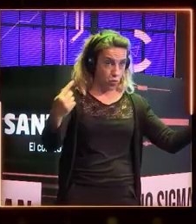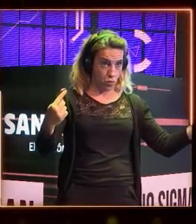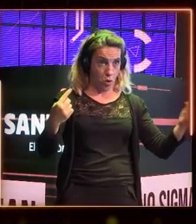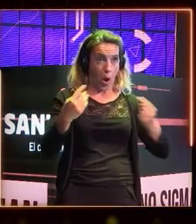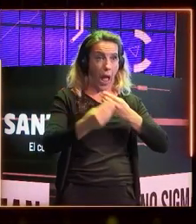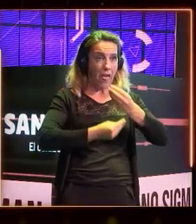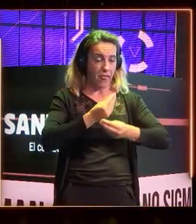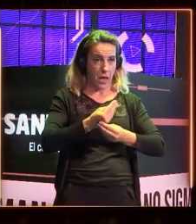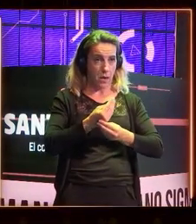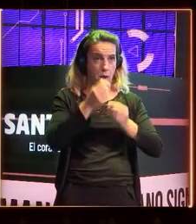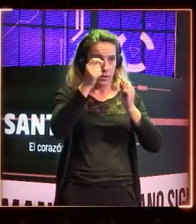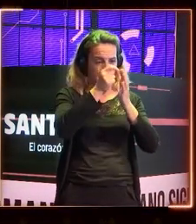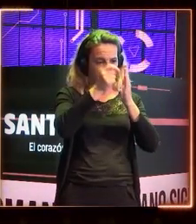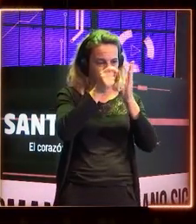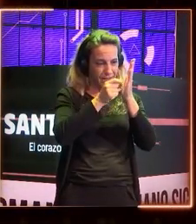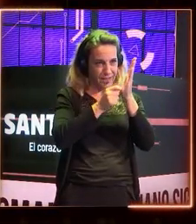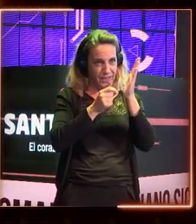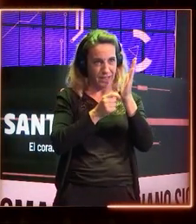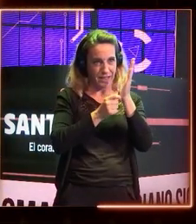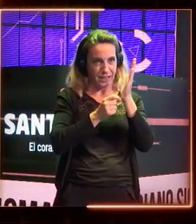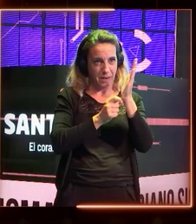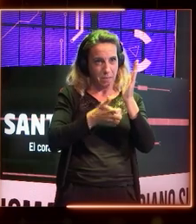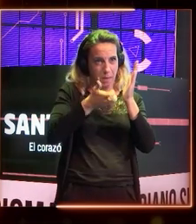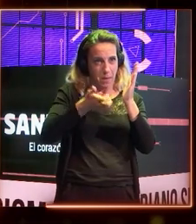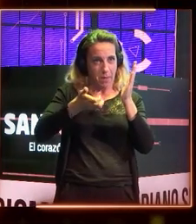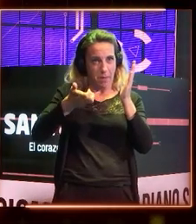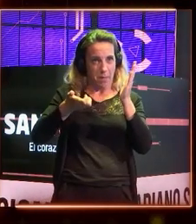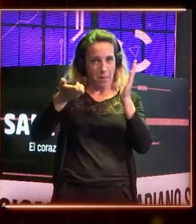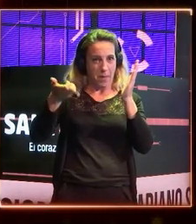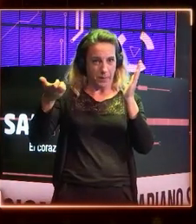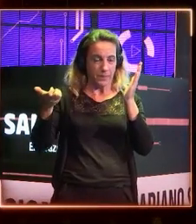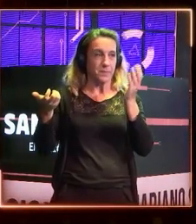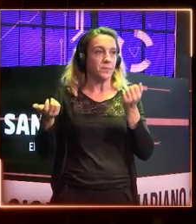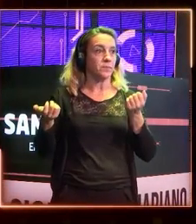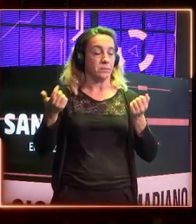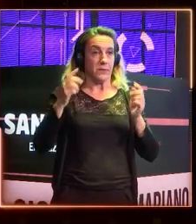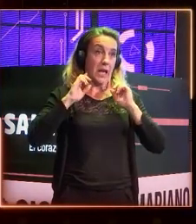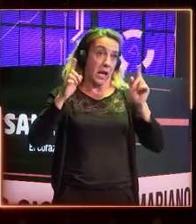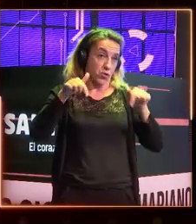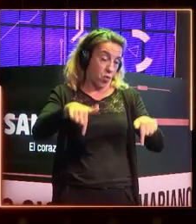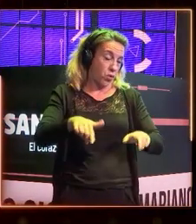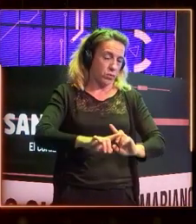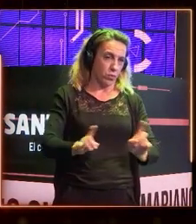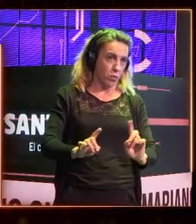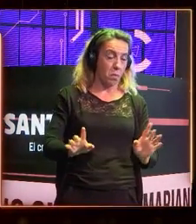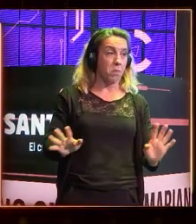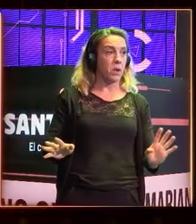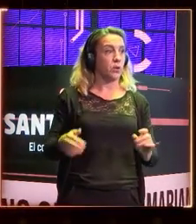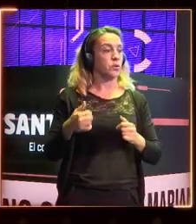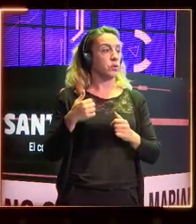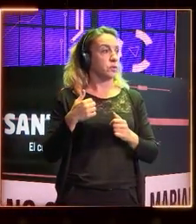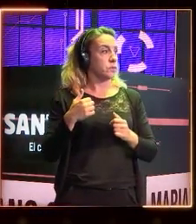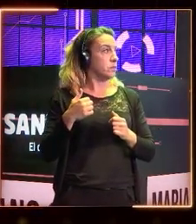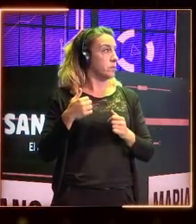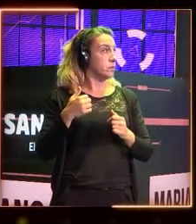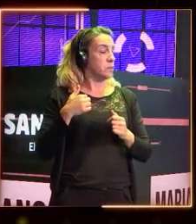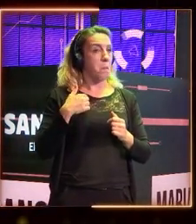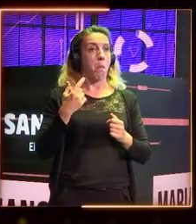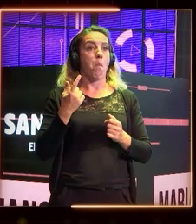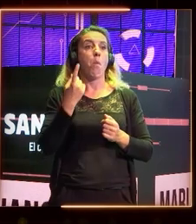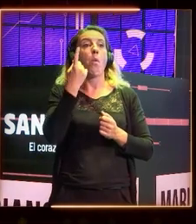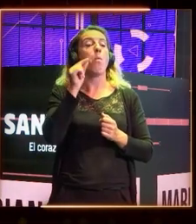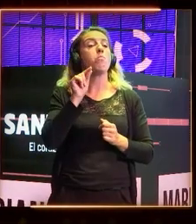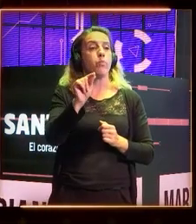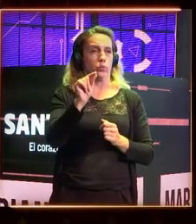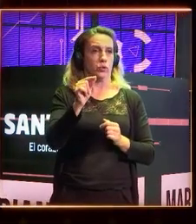cantidad de puntos posibles imagínense Elo porque así así no va a ser el caso hoy yo lo negoci pero no hay caso que de hecho por cada punto se llevasen